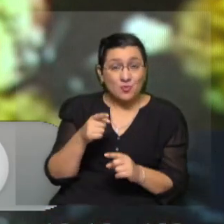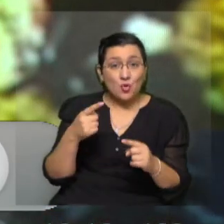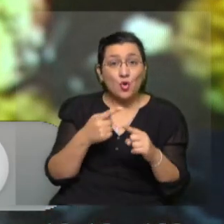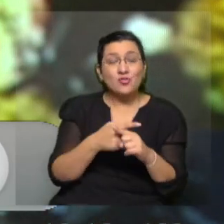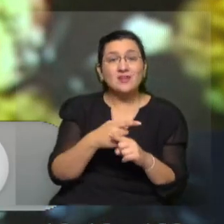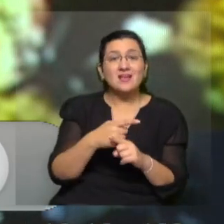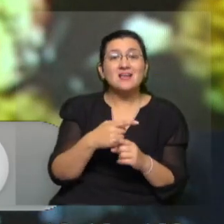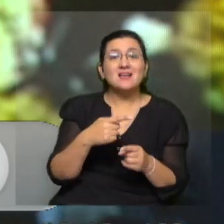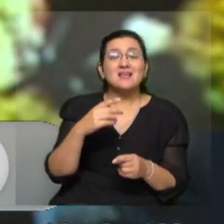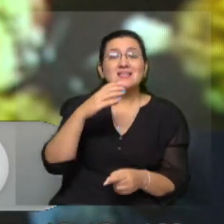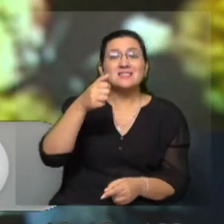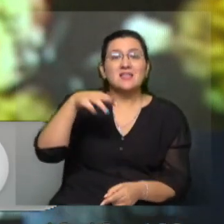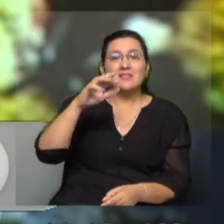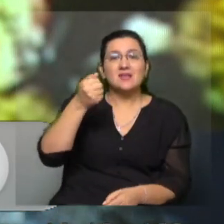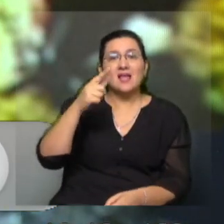Central, en la cancha de Central.